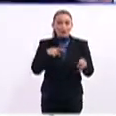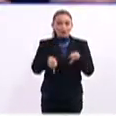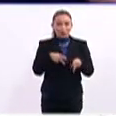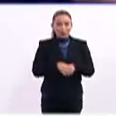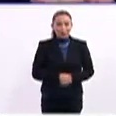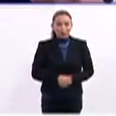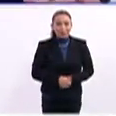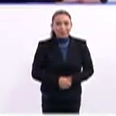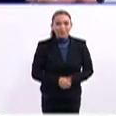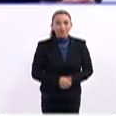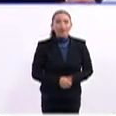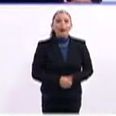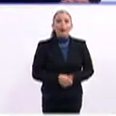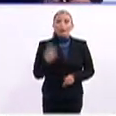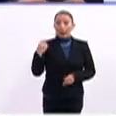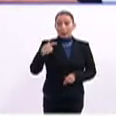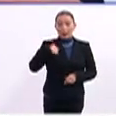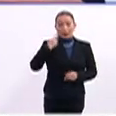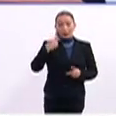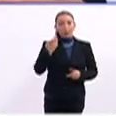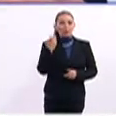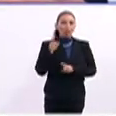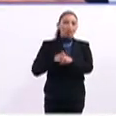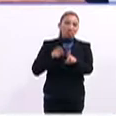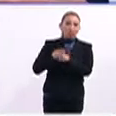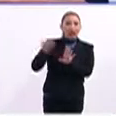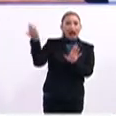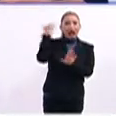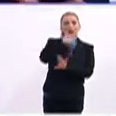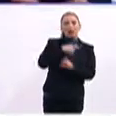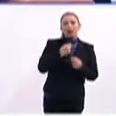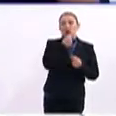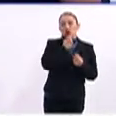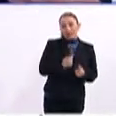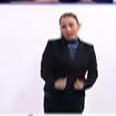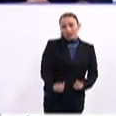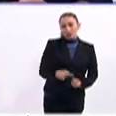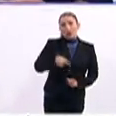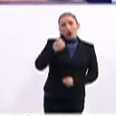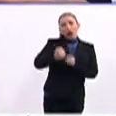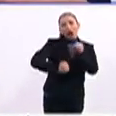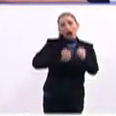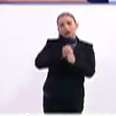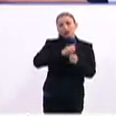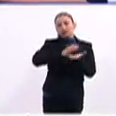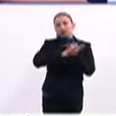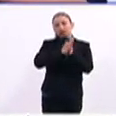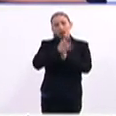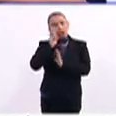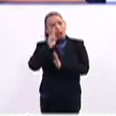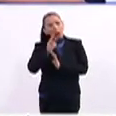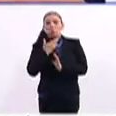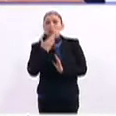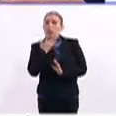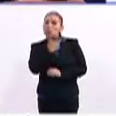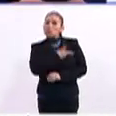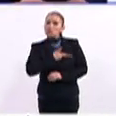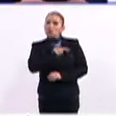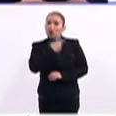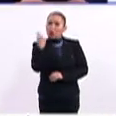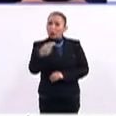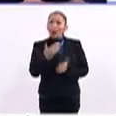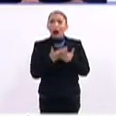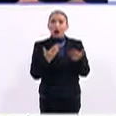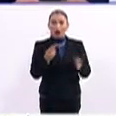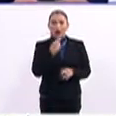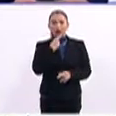fútbol. Llamarse así fue el motivo de burlas durante su niñez, pero al paso de los años se percató de la originalidad, por lo que